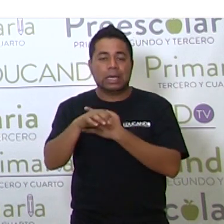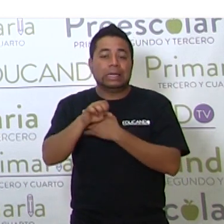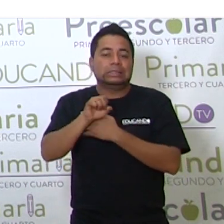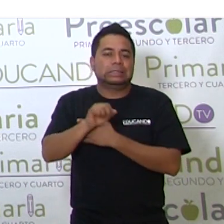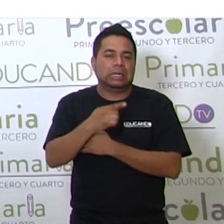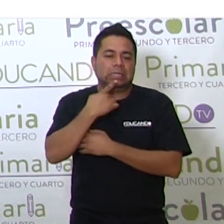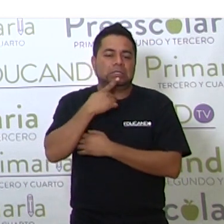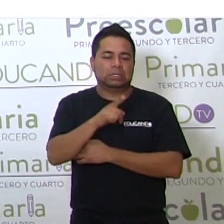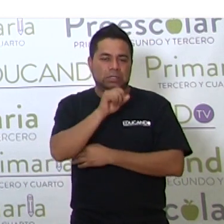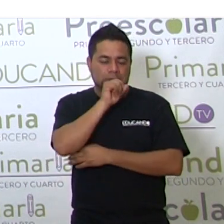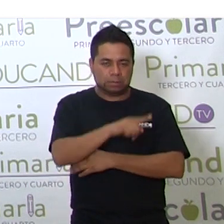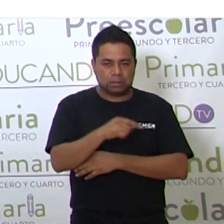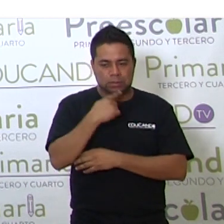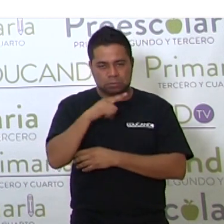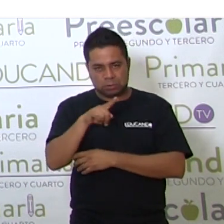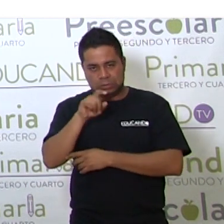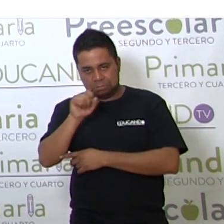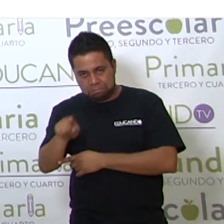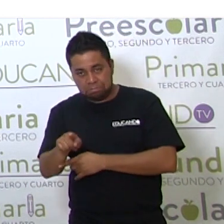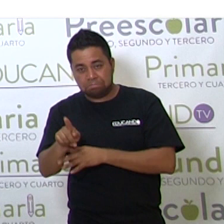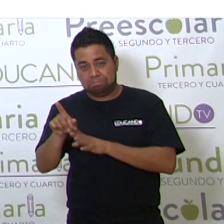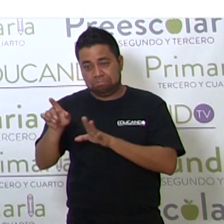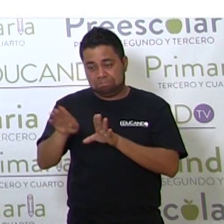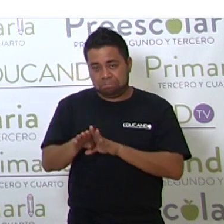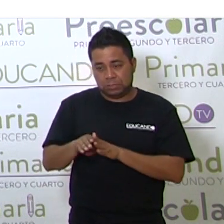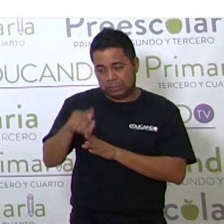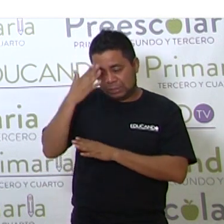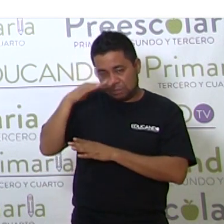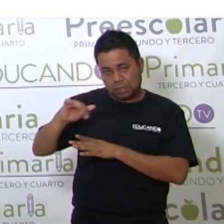Luego dice que el saber antiguo renacía.